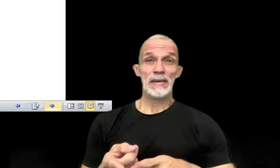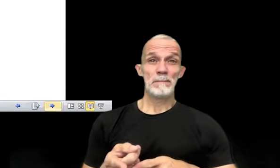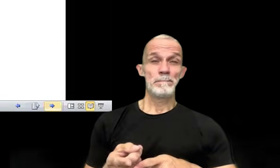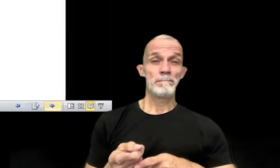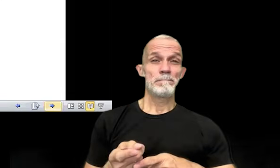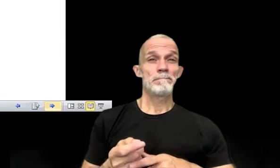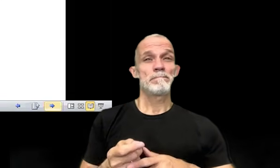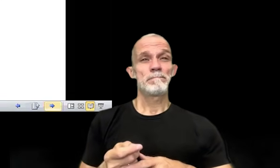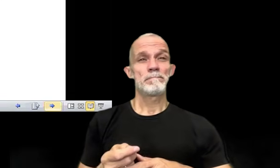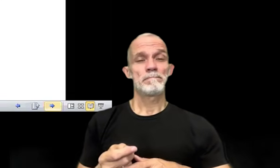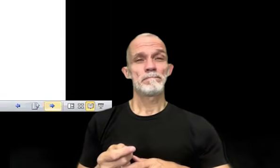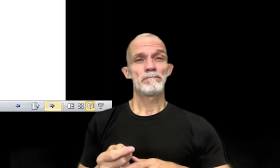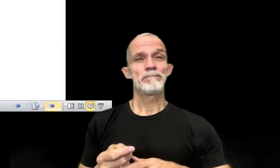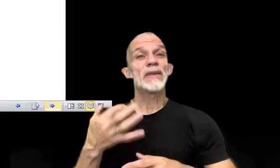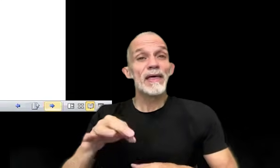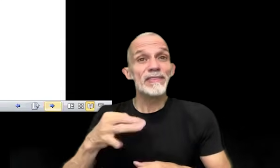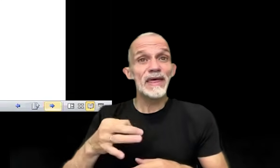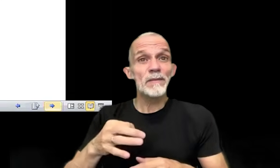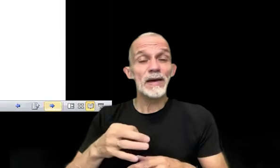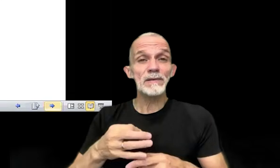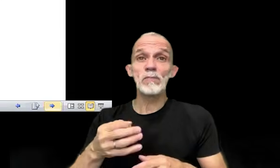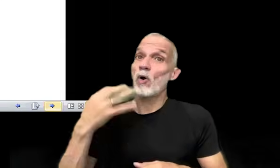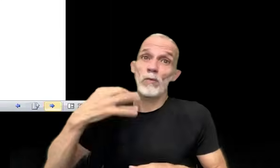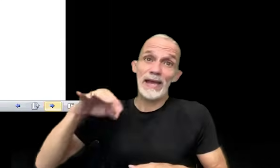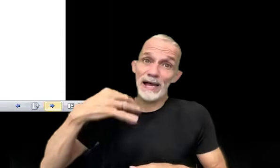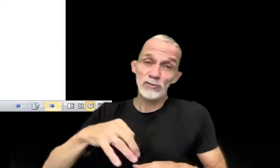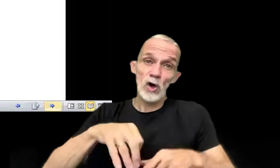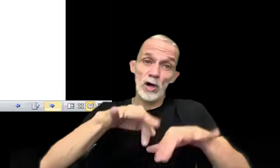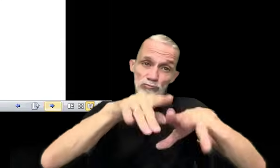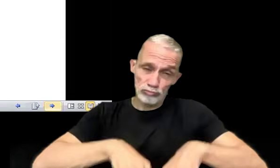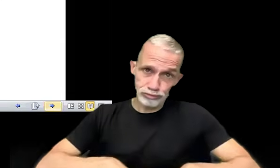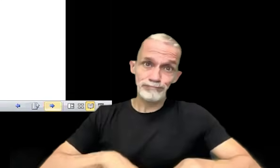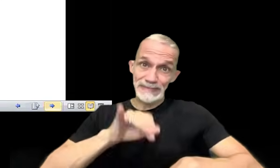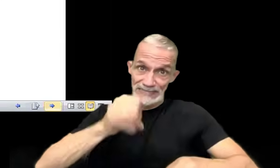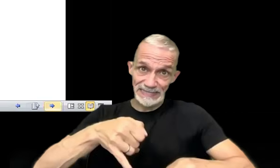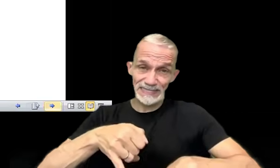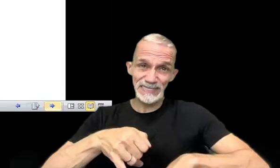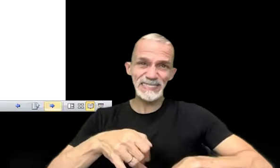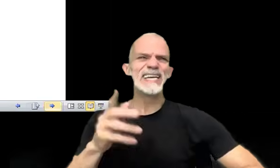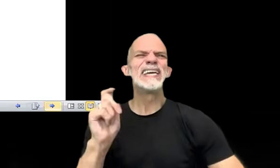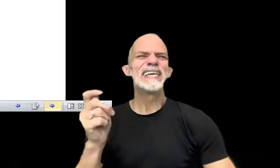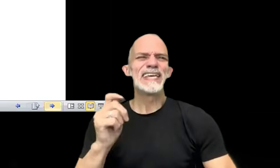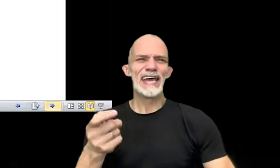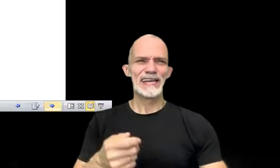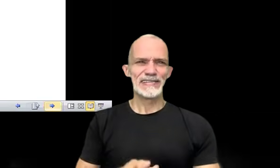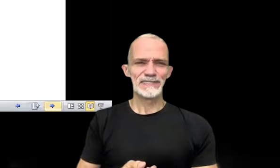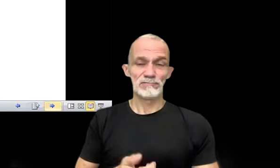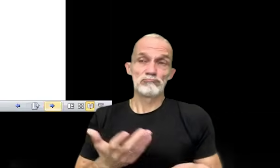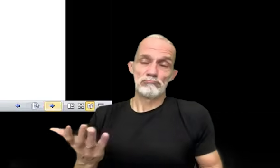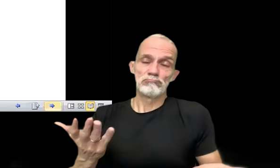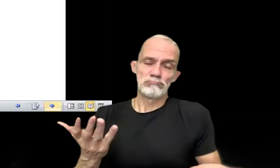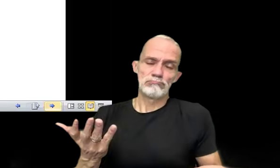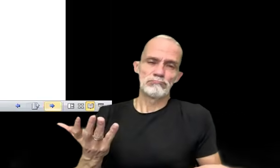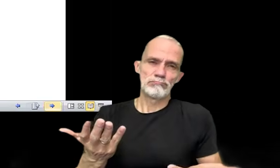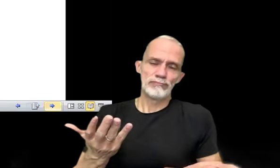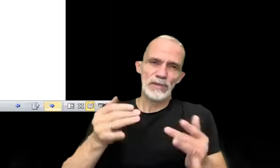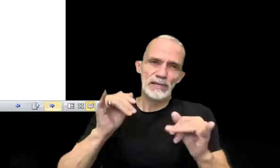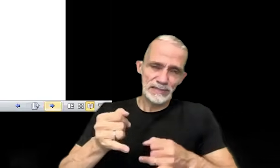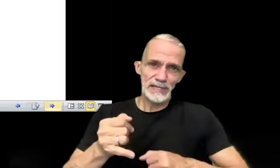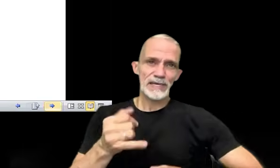También, sí, van a estar obligados a presentar declaración jurada, por supuesto, los